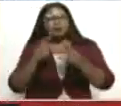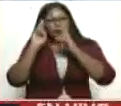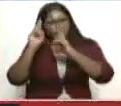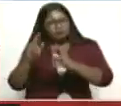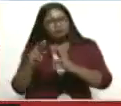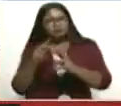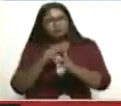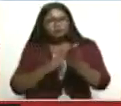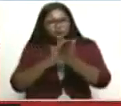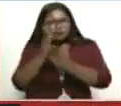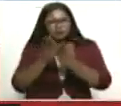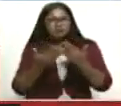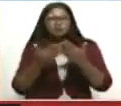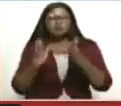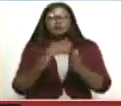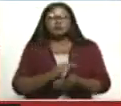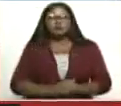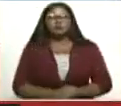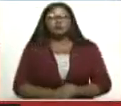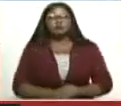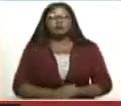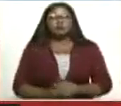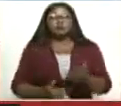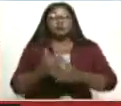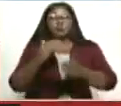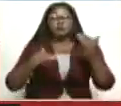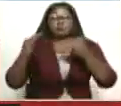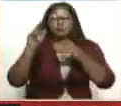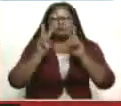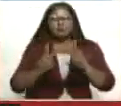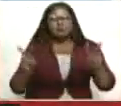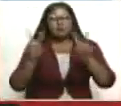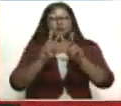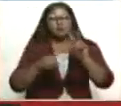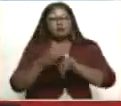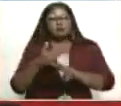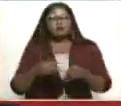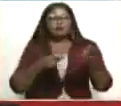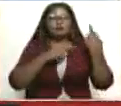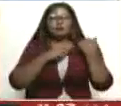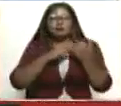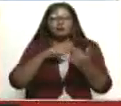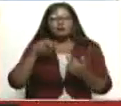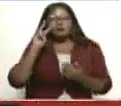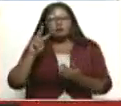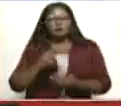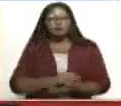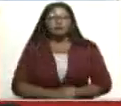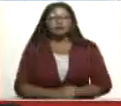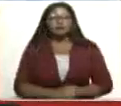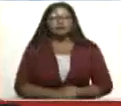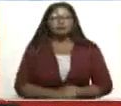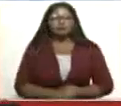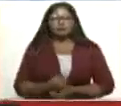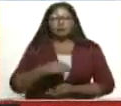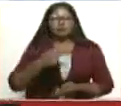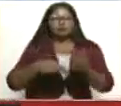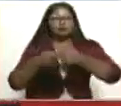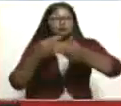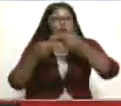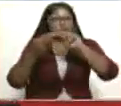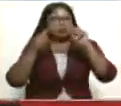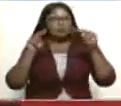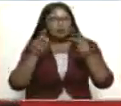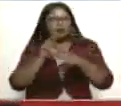su fiel disposición con los más altos valores y responsabilidades de cooperación por la construcción de la paz en